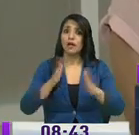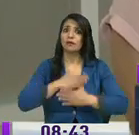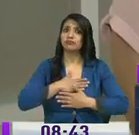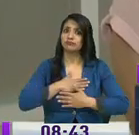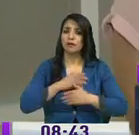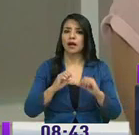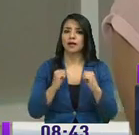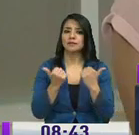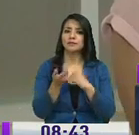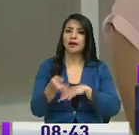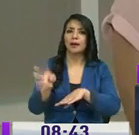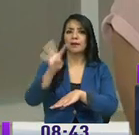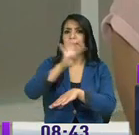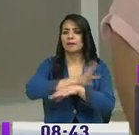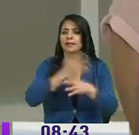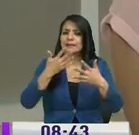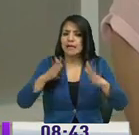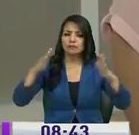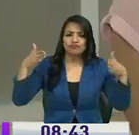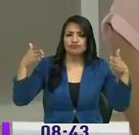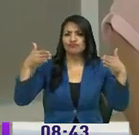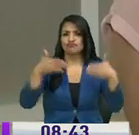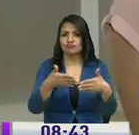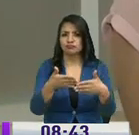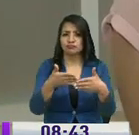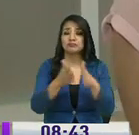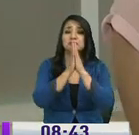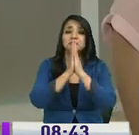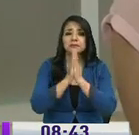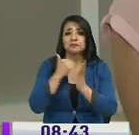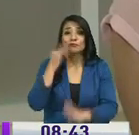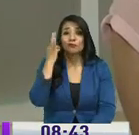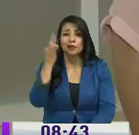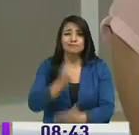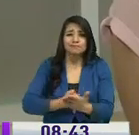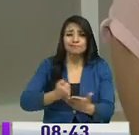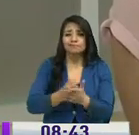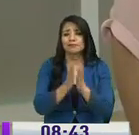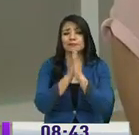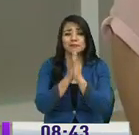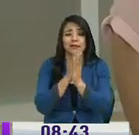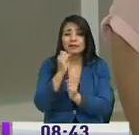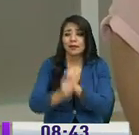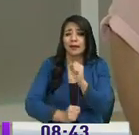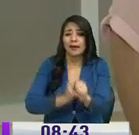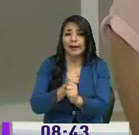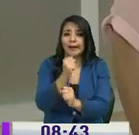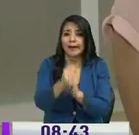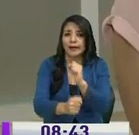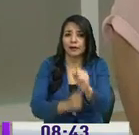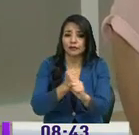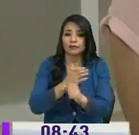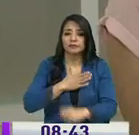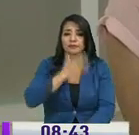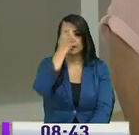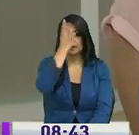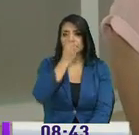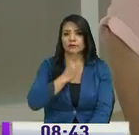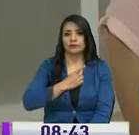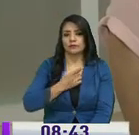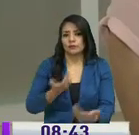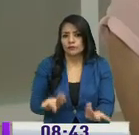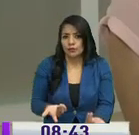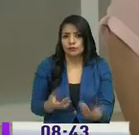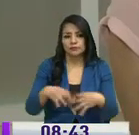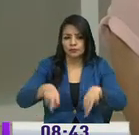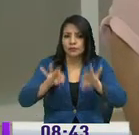está tomando en cuenta lo que queremos las mujeres. La posibilidad de decidir. También tiene que